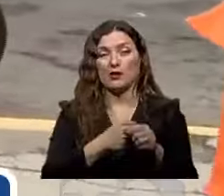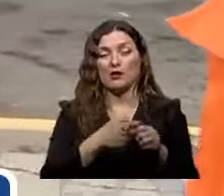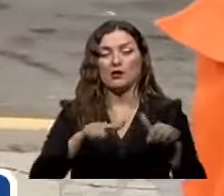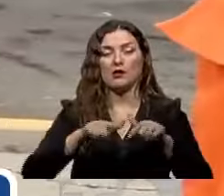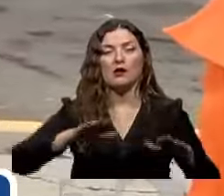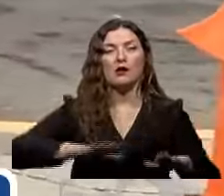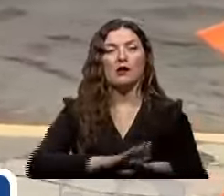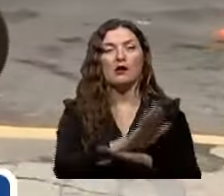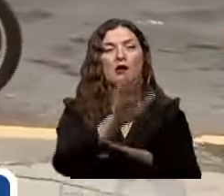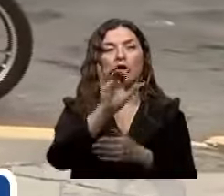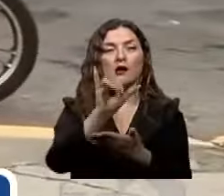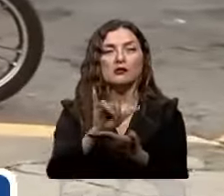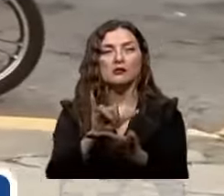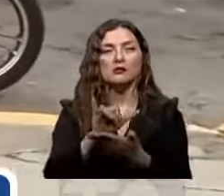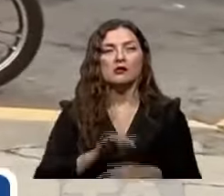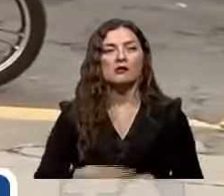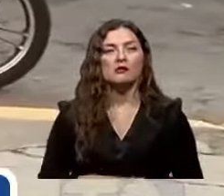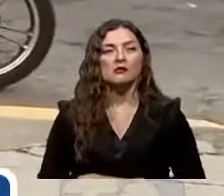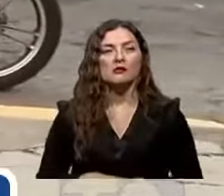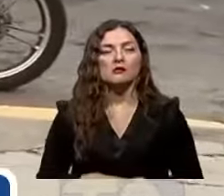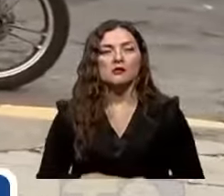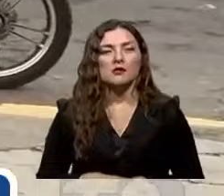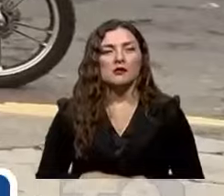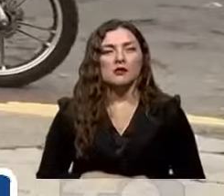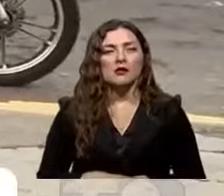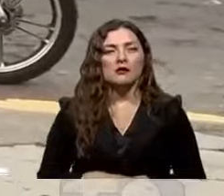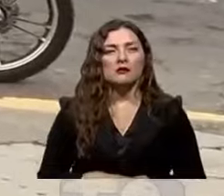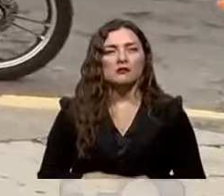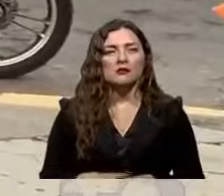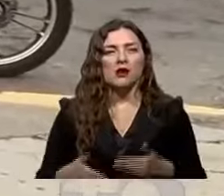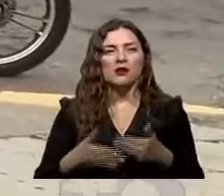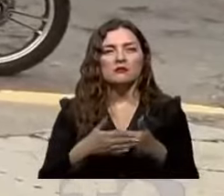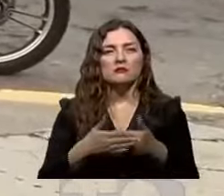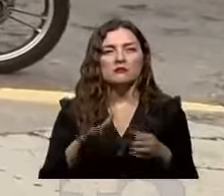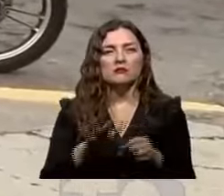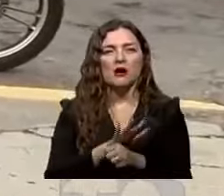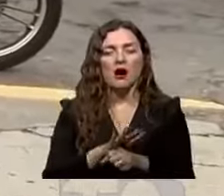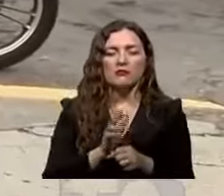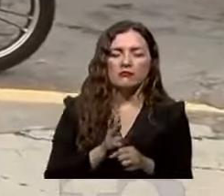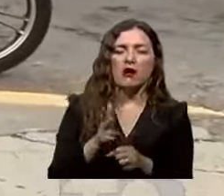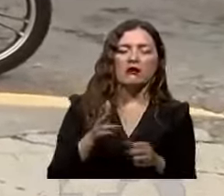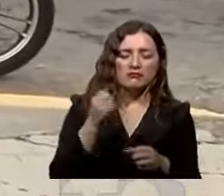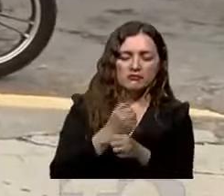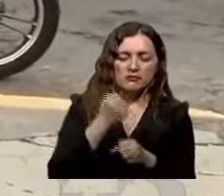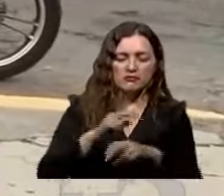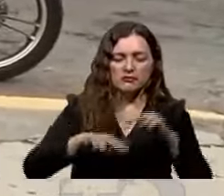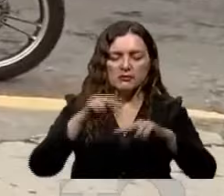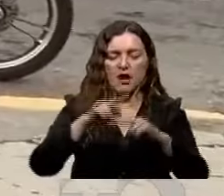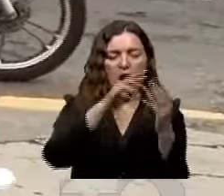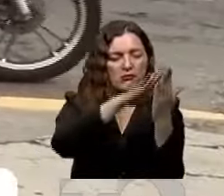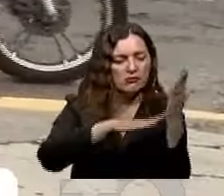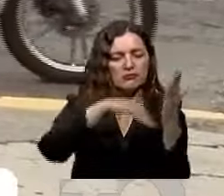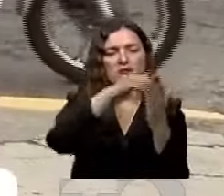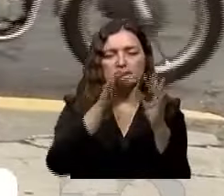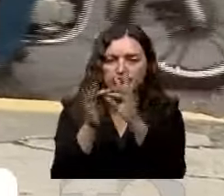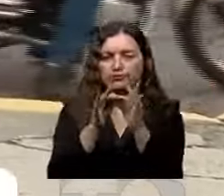el paso deprimido del intercambiador de la Y, se realizarán cierres totales viales debido a trabajos de mantenimiento